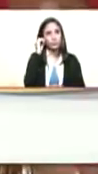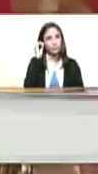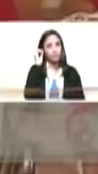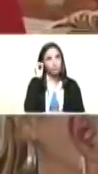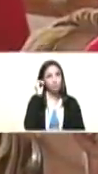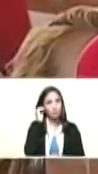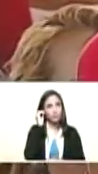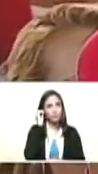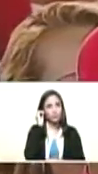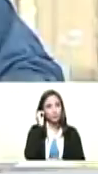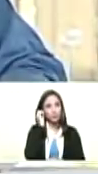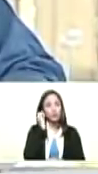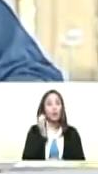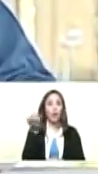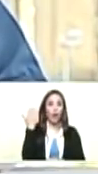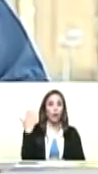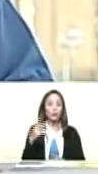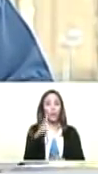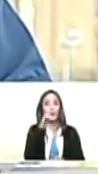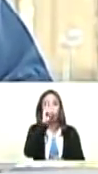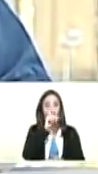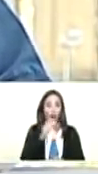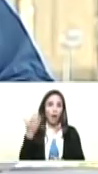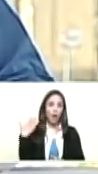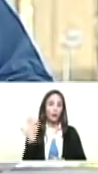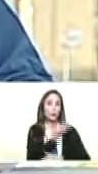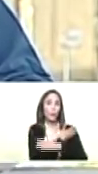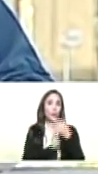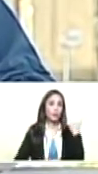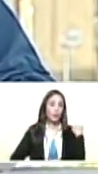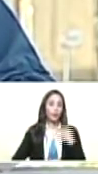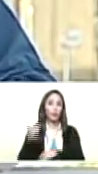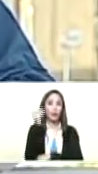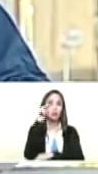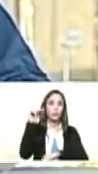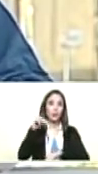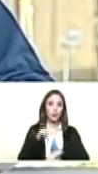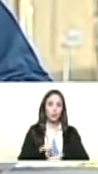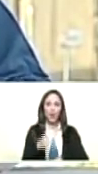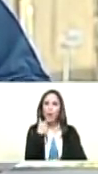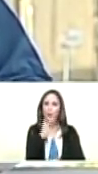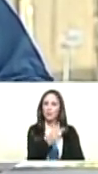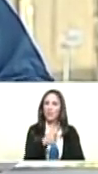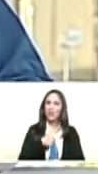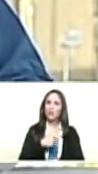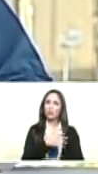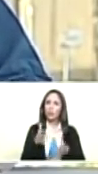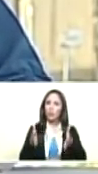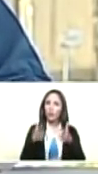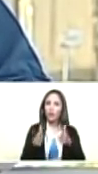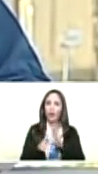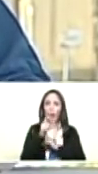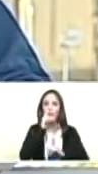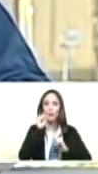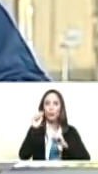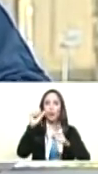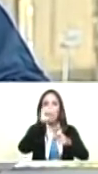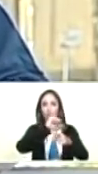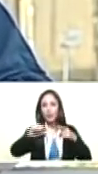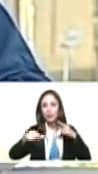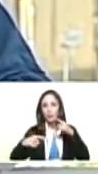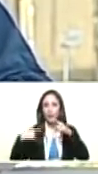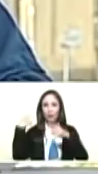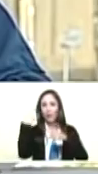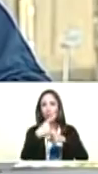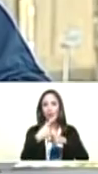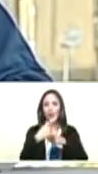Hace 2 años era presidente de la asamblea. Maduro, voy por ti, Maduro. La próxima semana te sacamos porque